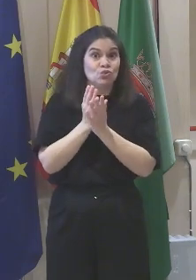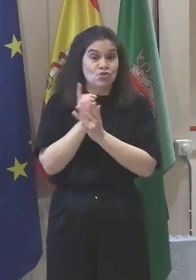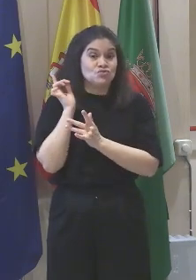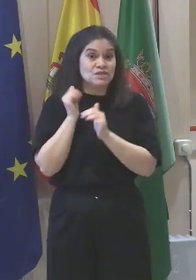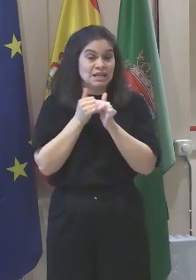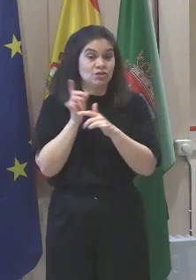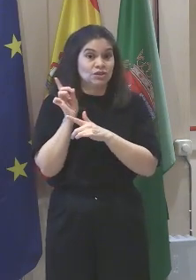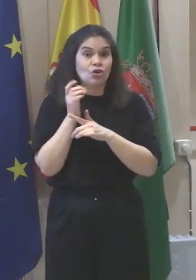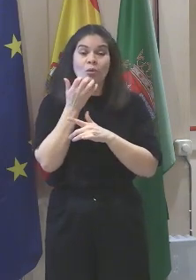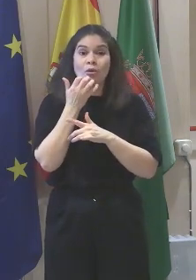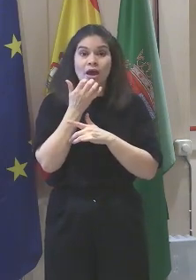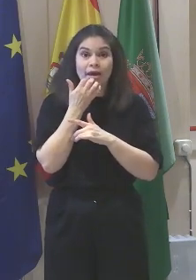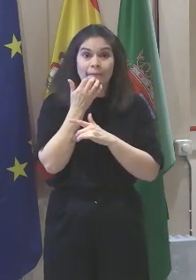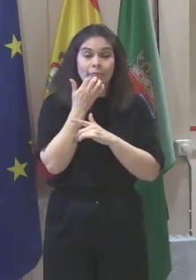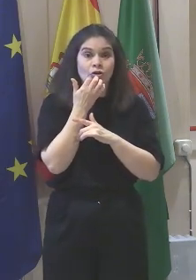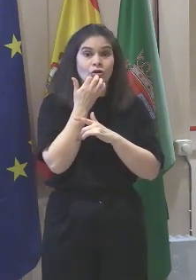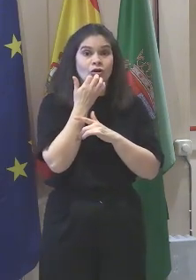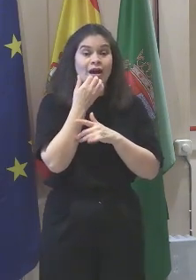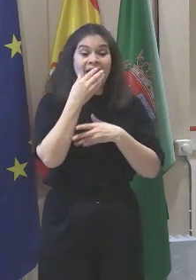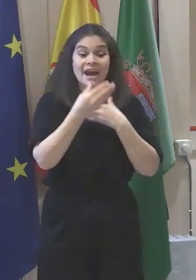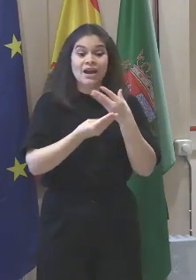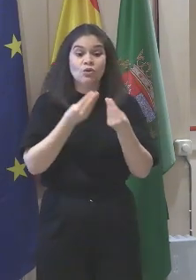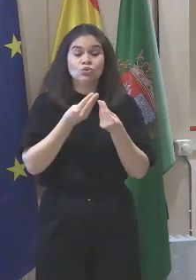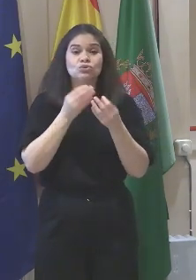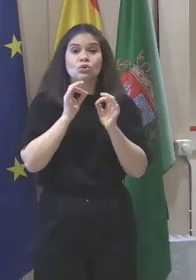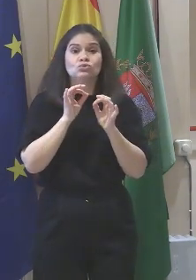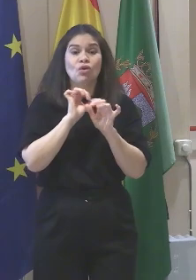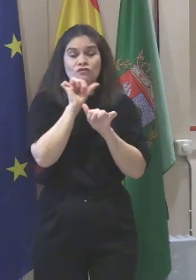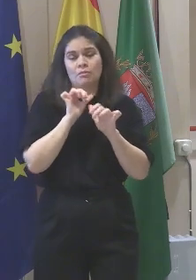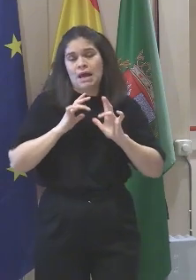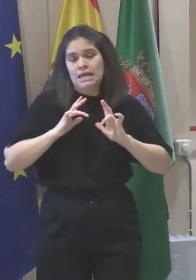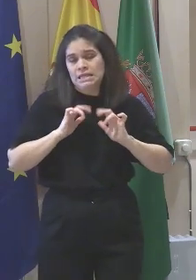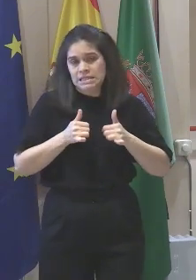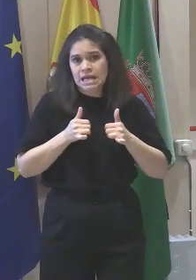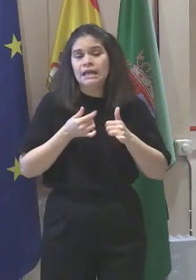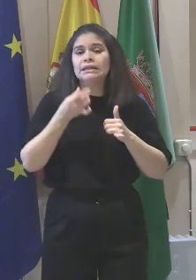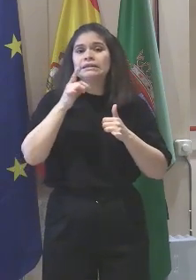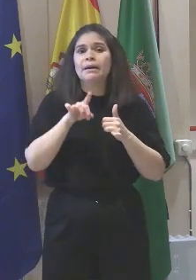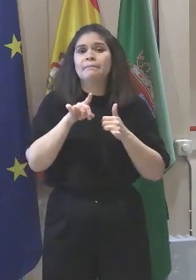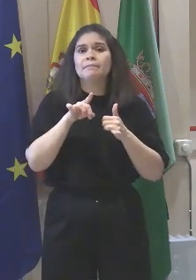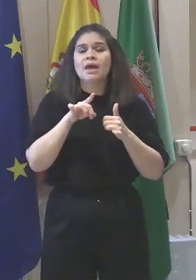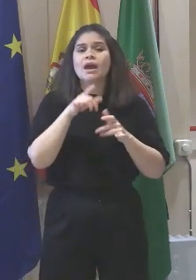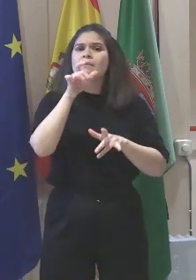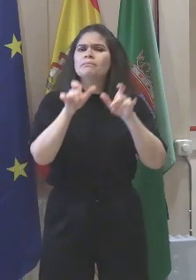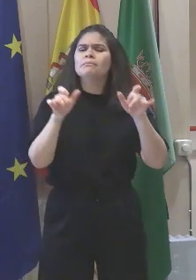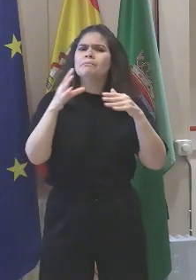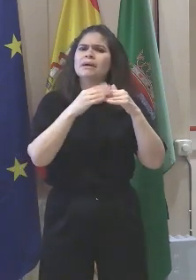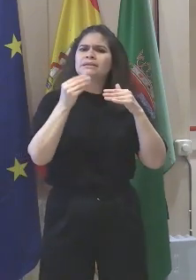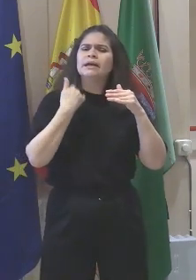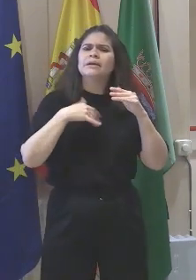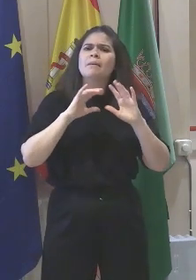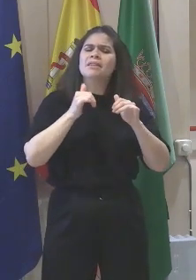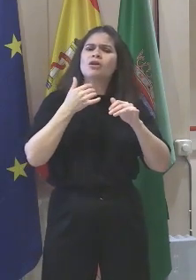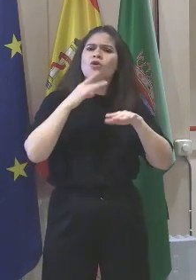por ejemplo el uso de manera inicial o incluso en pacientes que ya hayan empezado